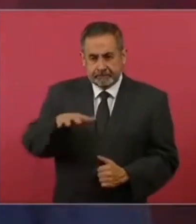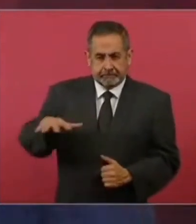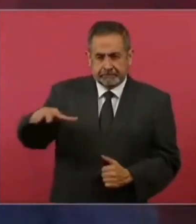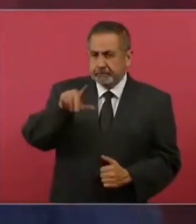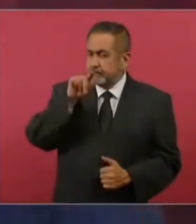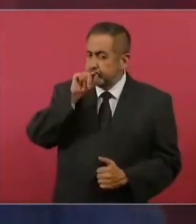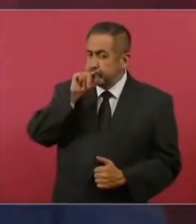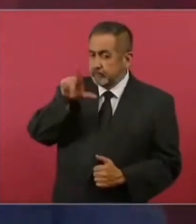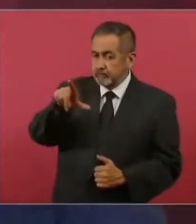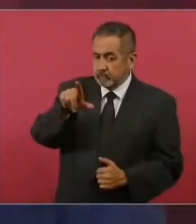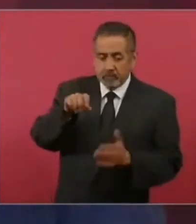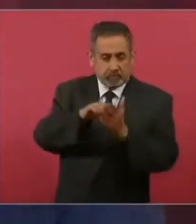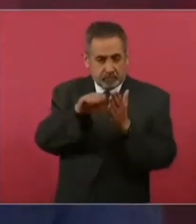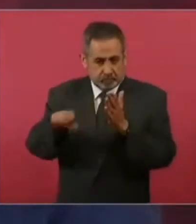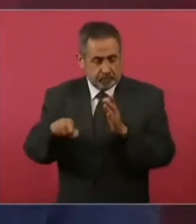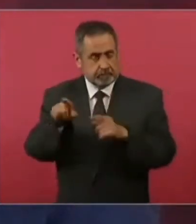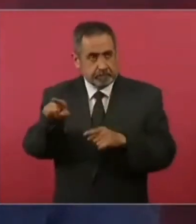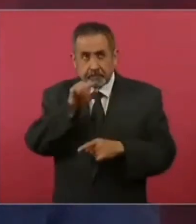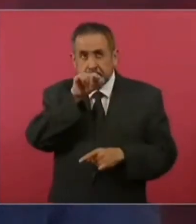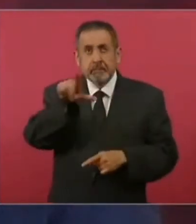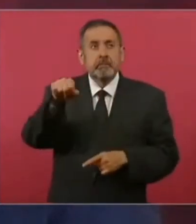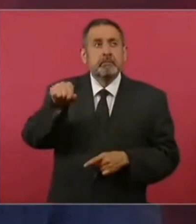Jalisco, por ejemplo, inversión